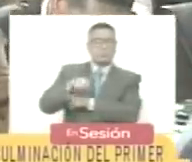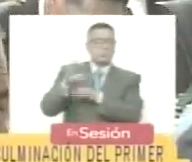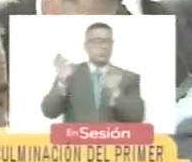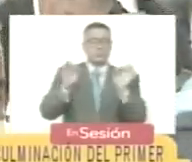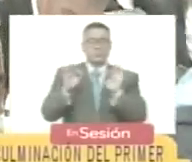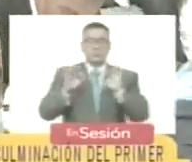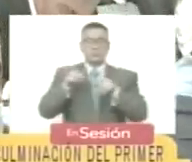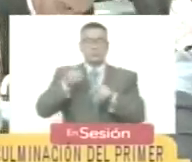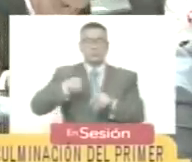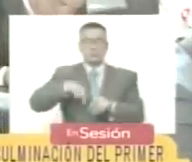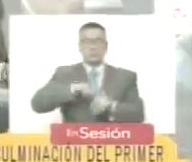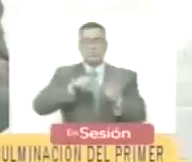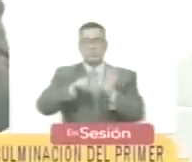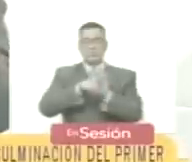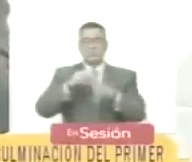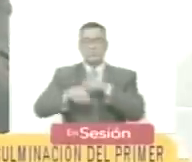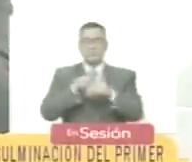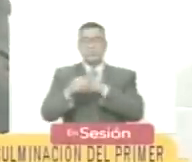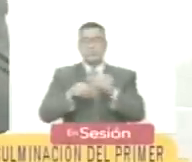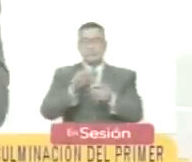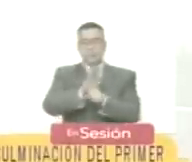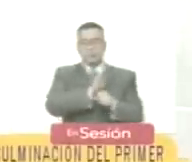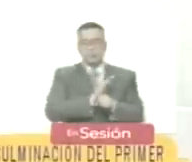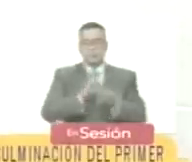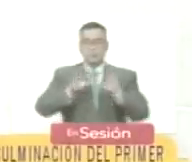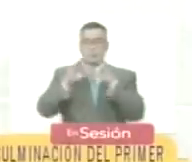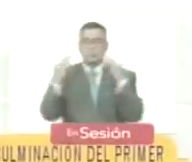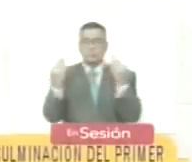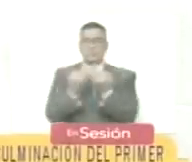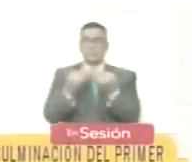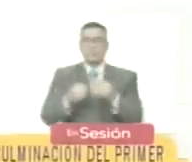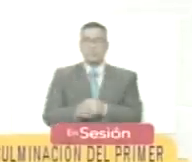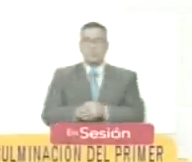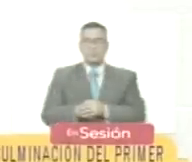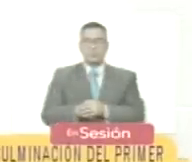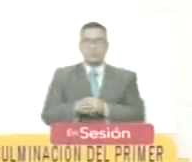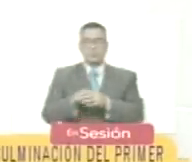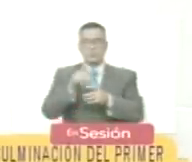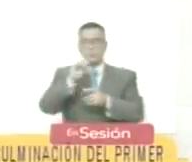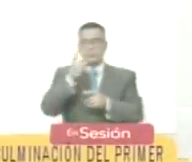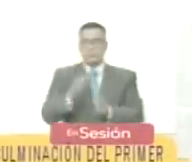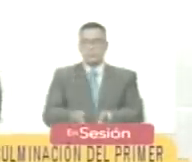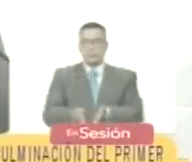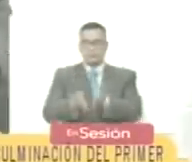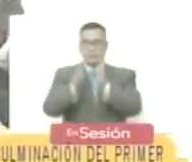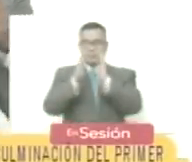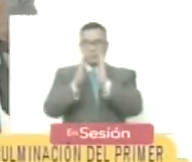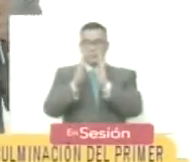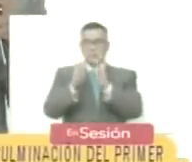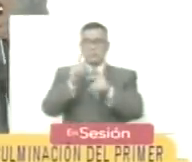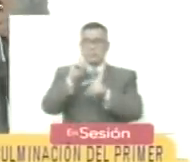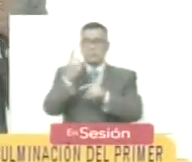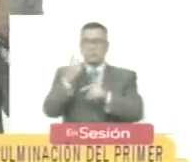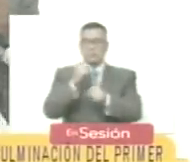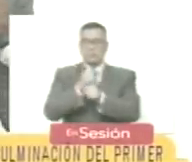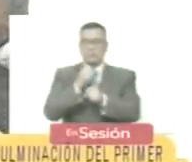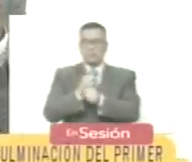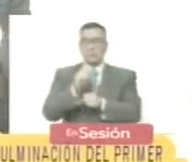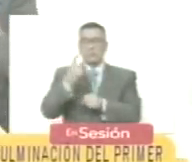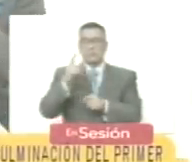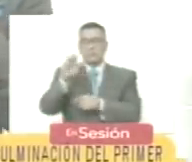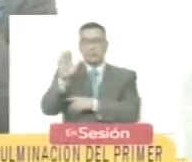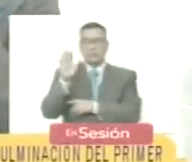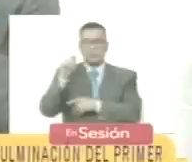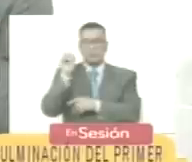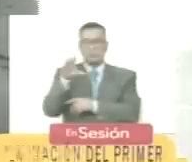tampoco las leyes relacionadas con la protección de la familia, que fue el eje vertebral de nuestra propuesta electoral